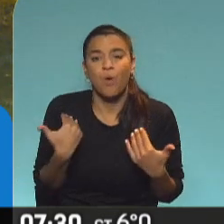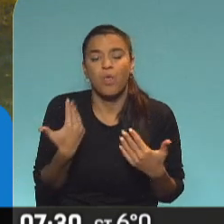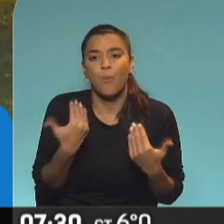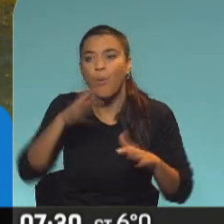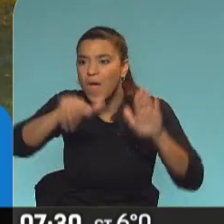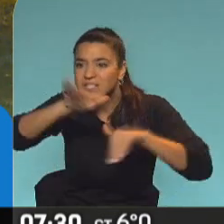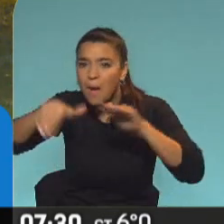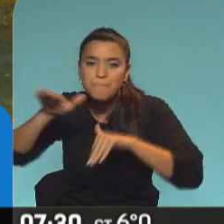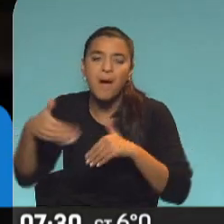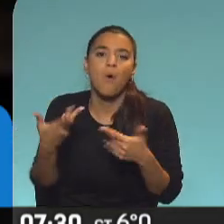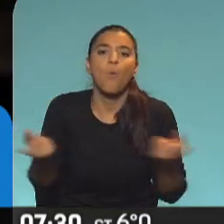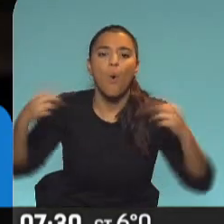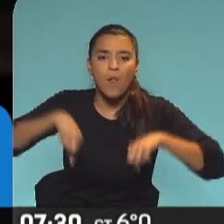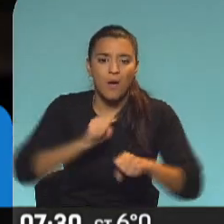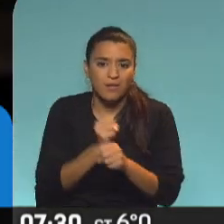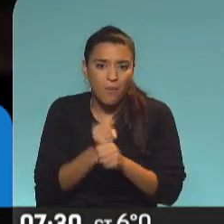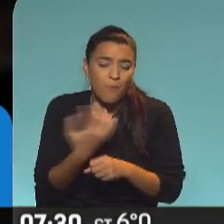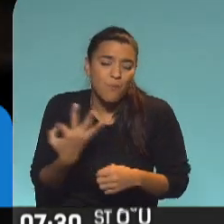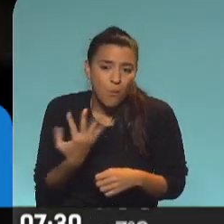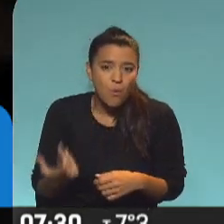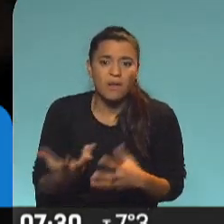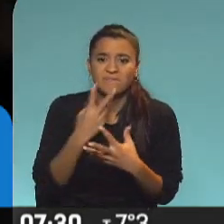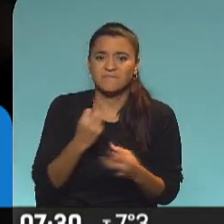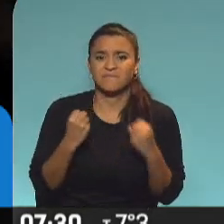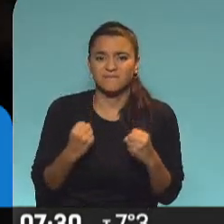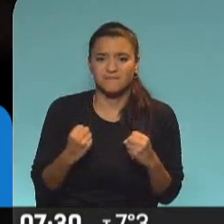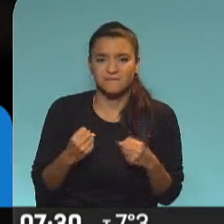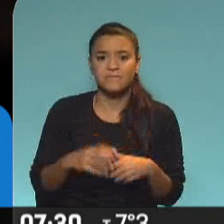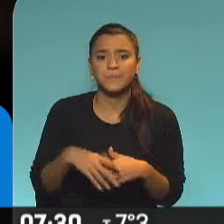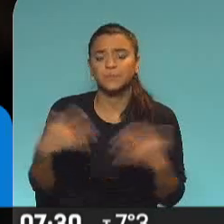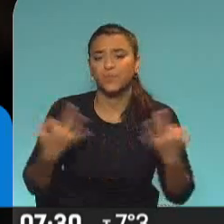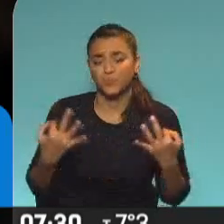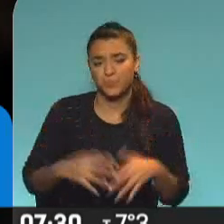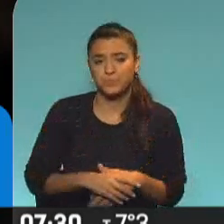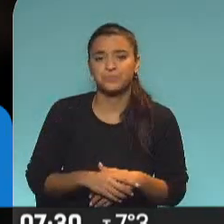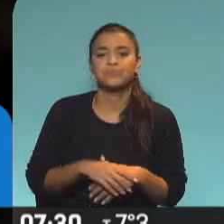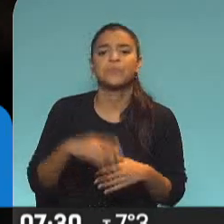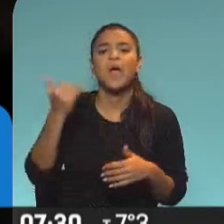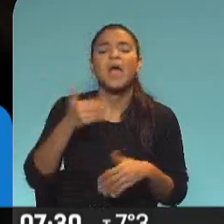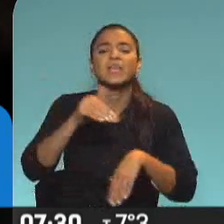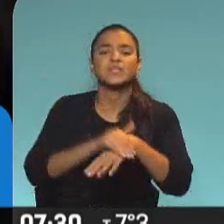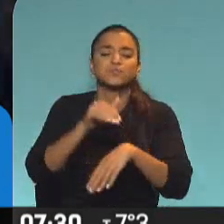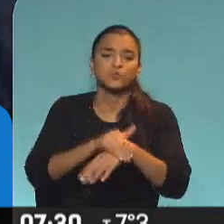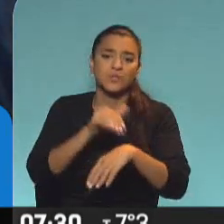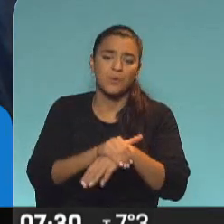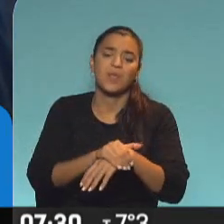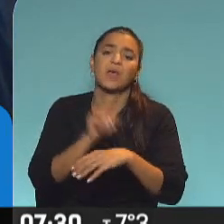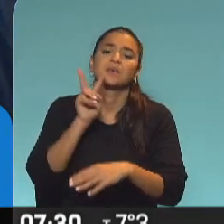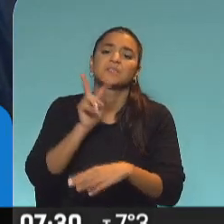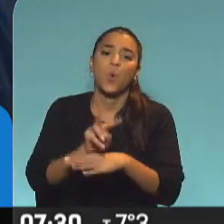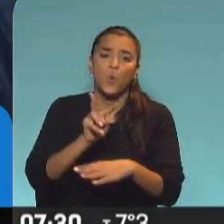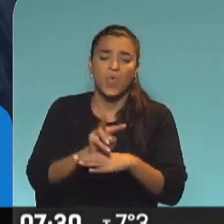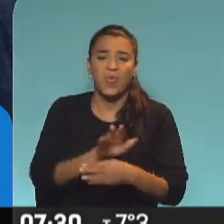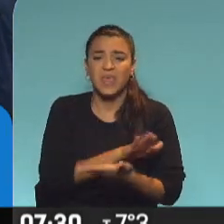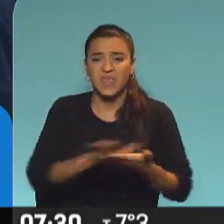llamarlos, que puedan volver a trabajar y lo hacen con una energía terrible. Hay una encargada de seguridad e higiene del municipio que